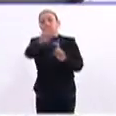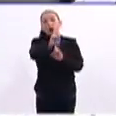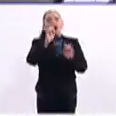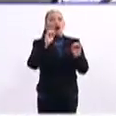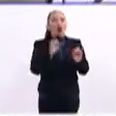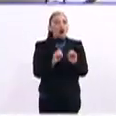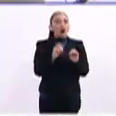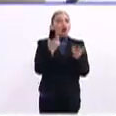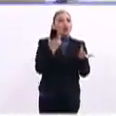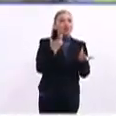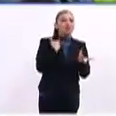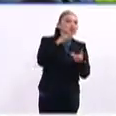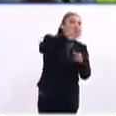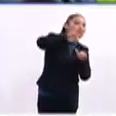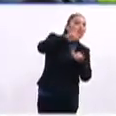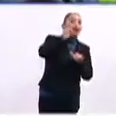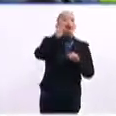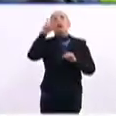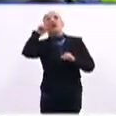su dinámica,